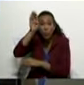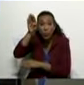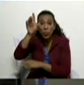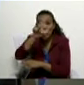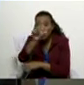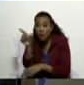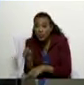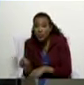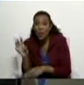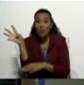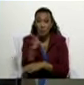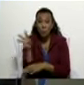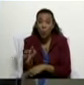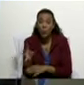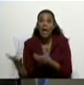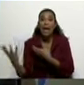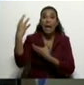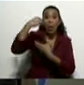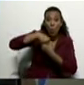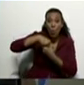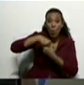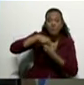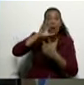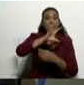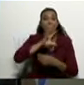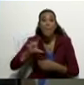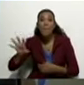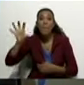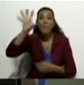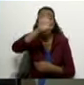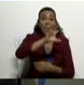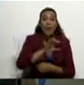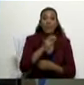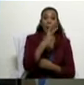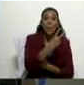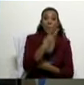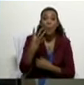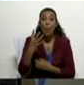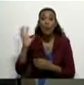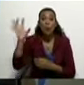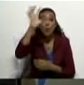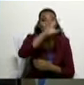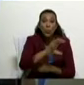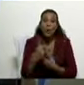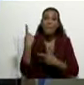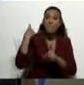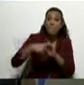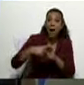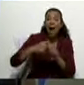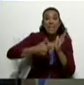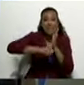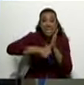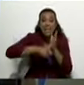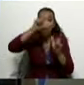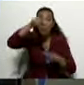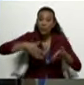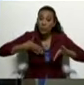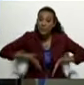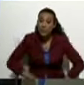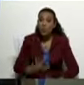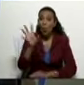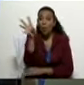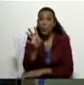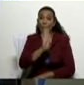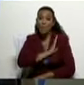ese territorio que incluya, entre otros, el otorgamiento de la ciudadanía y la cédula de identidad